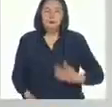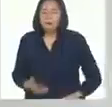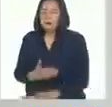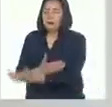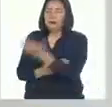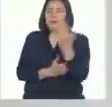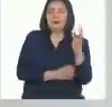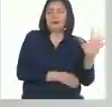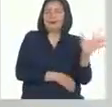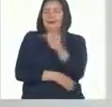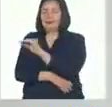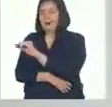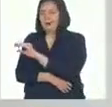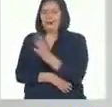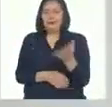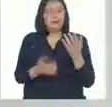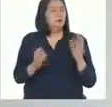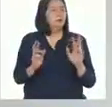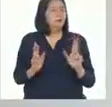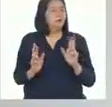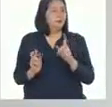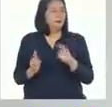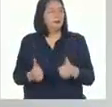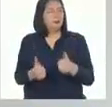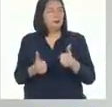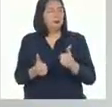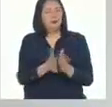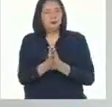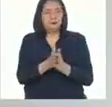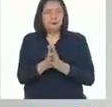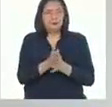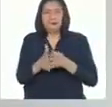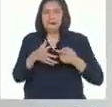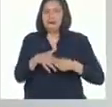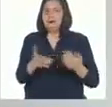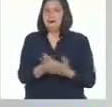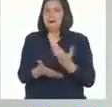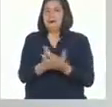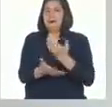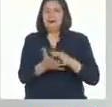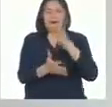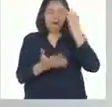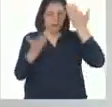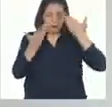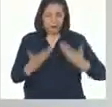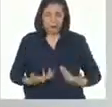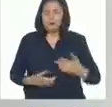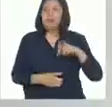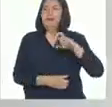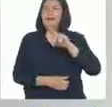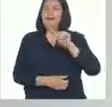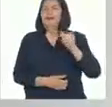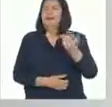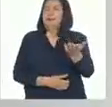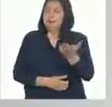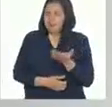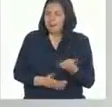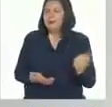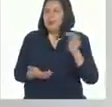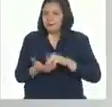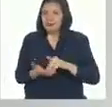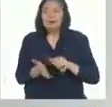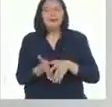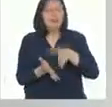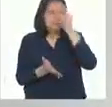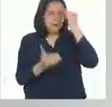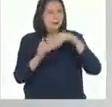Buenos días a todas y a todos. Espero que se encuentren súper bien y con muchas ganas de empezar una nueva aventura. Yo soy Patricia Barreto y quiero darles la bienvenida una vez